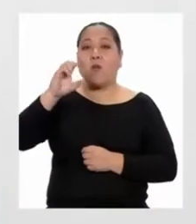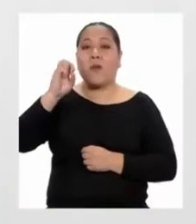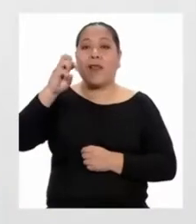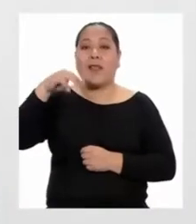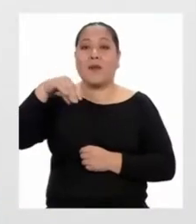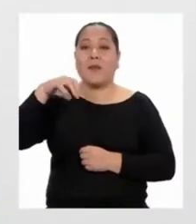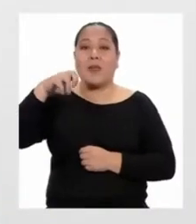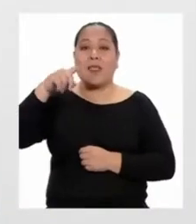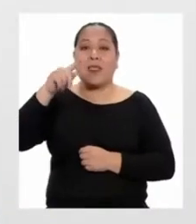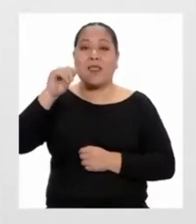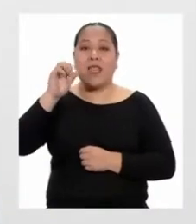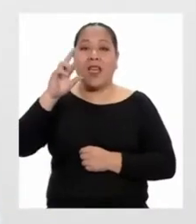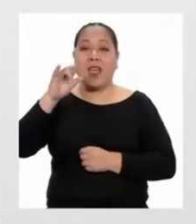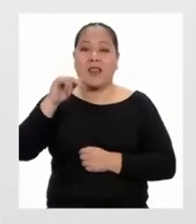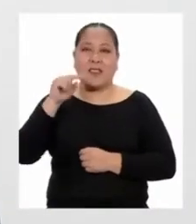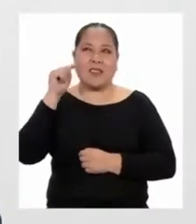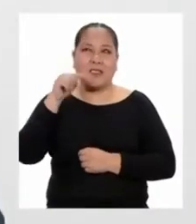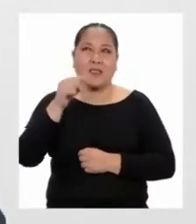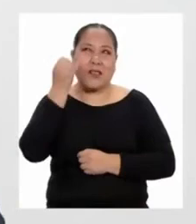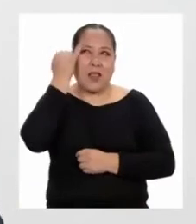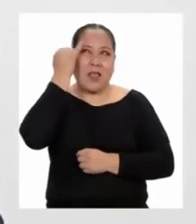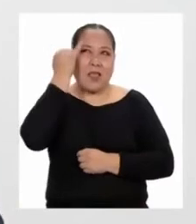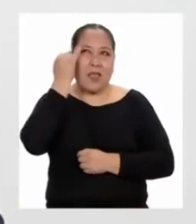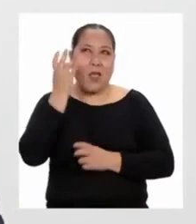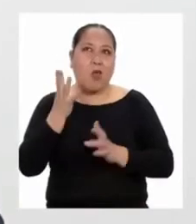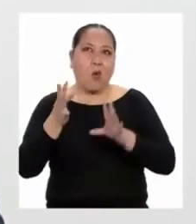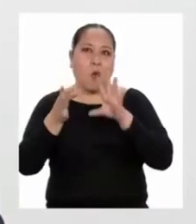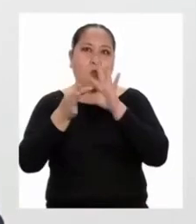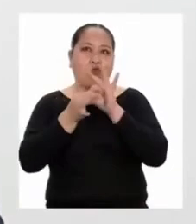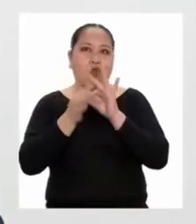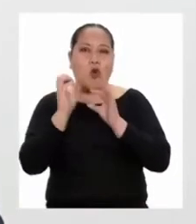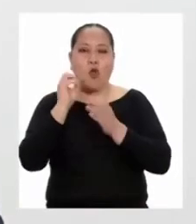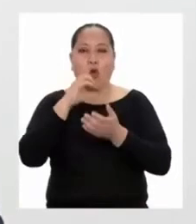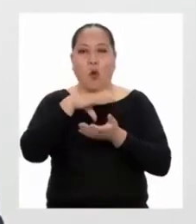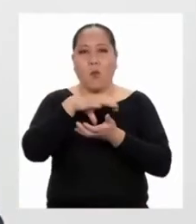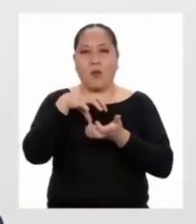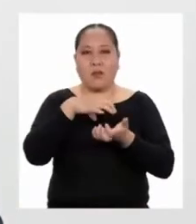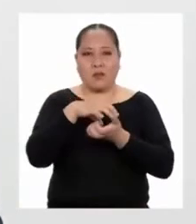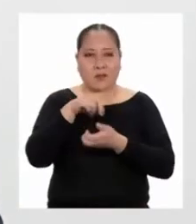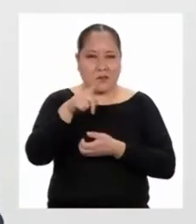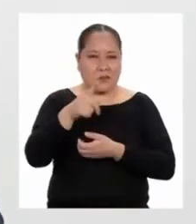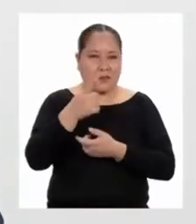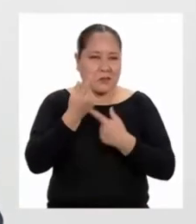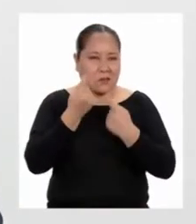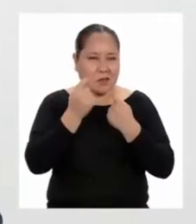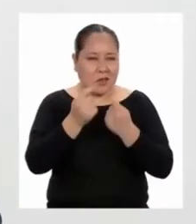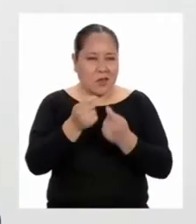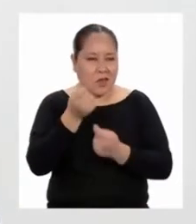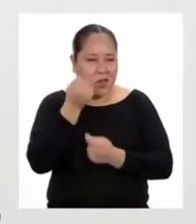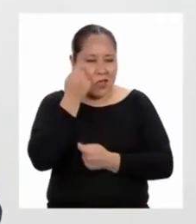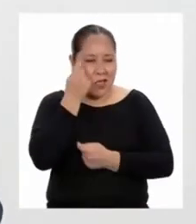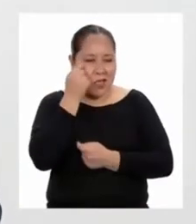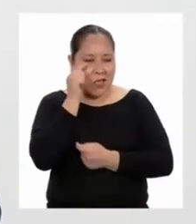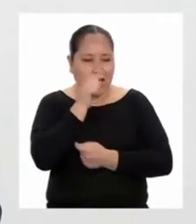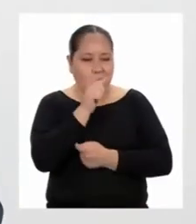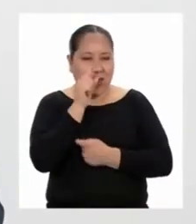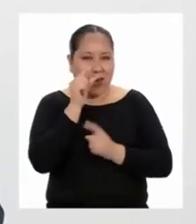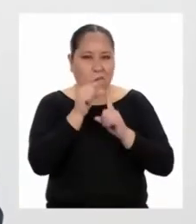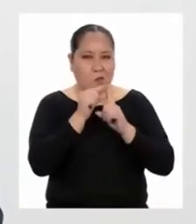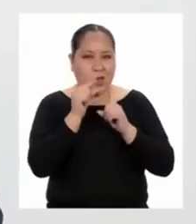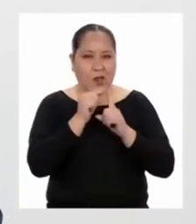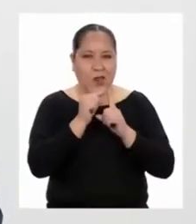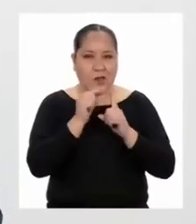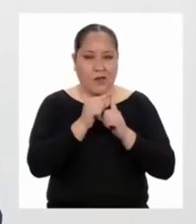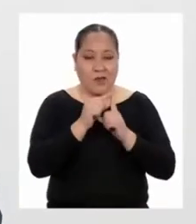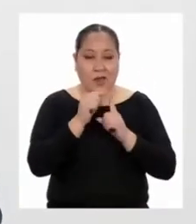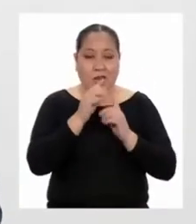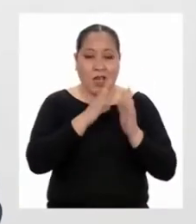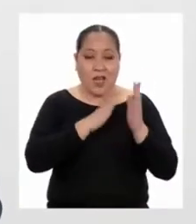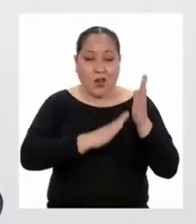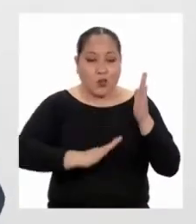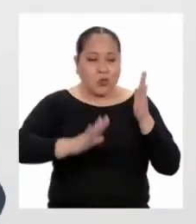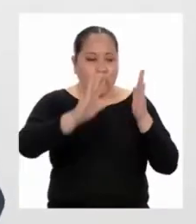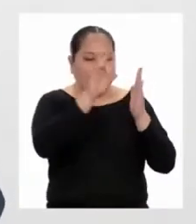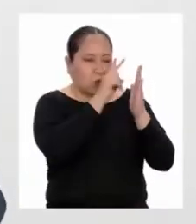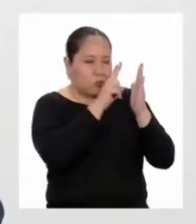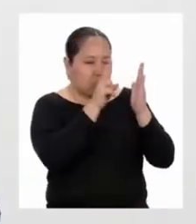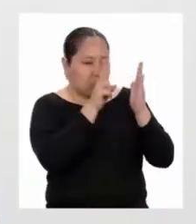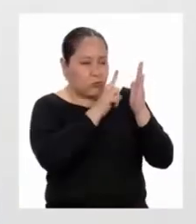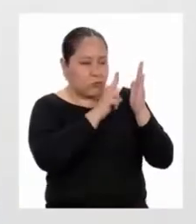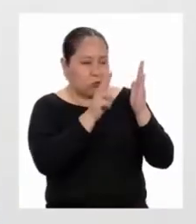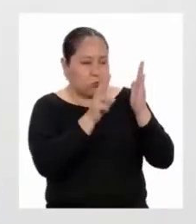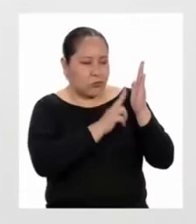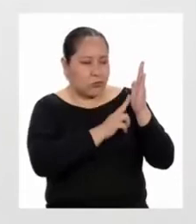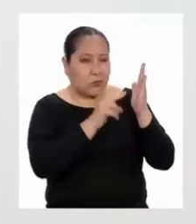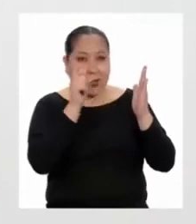bien, Jonathan. ¿Ves cómo puedes llegar a aproximarte al significado de un término a partir del contexto y